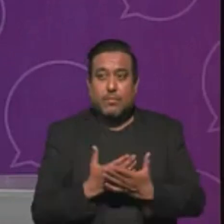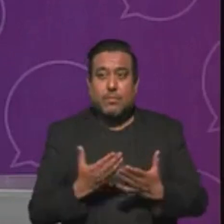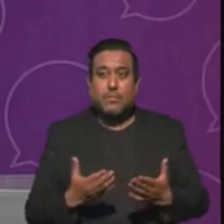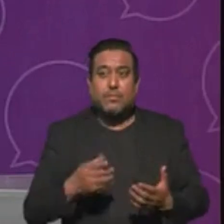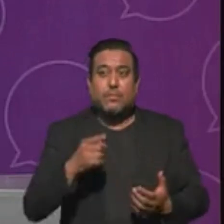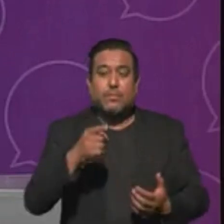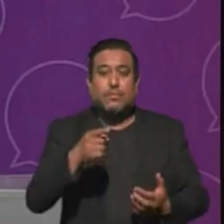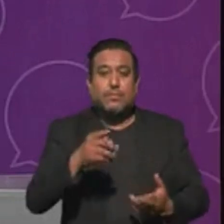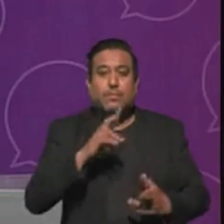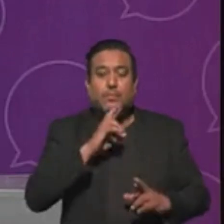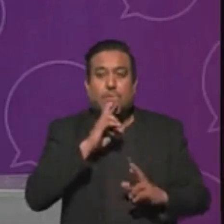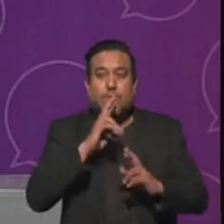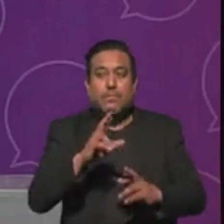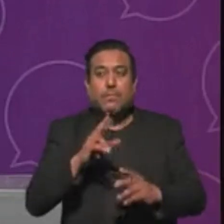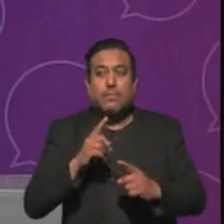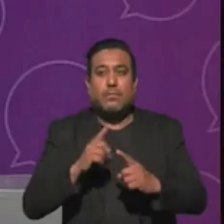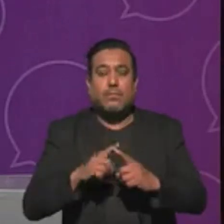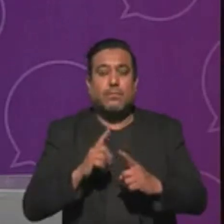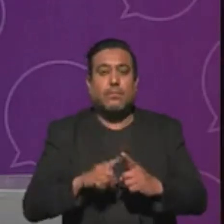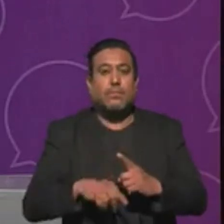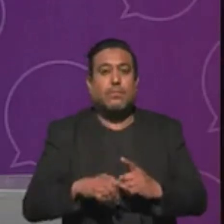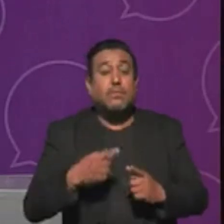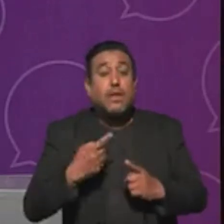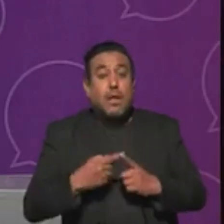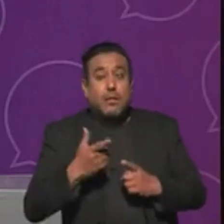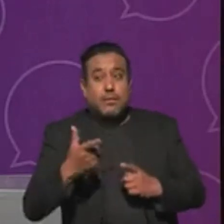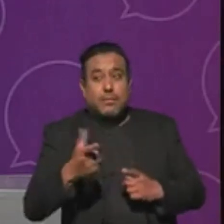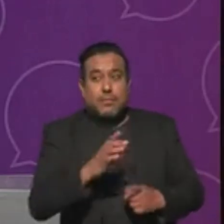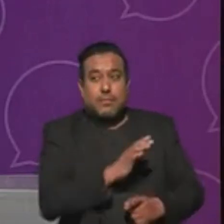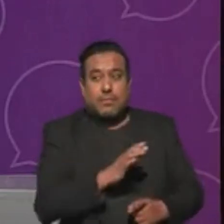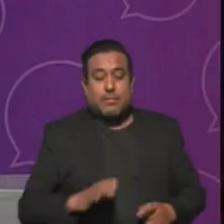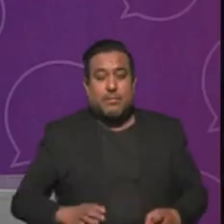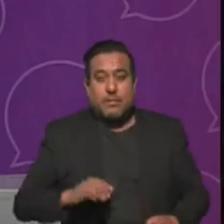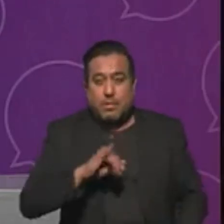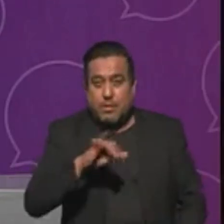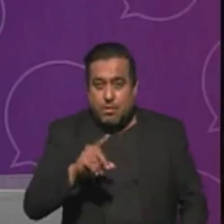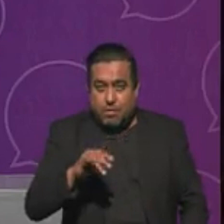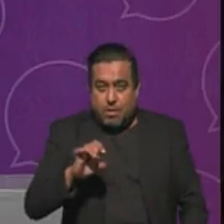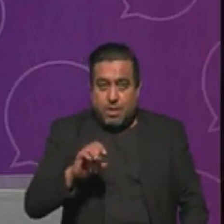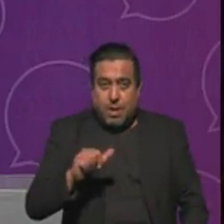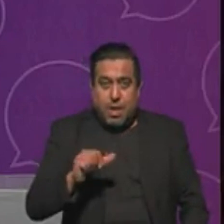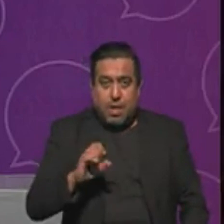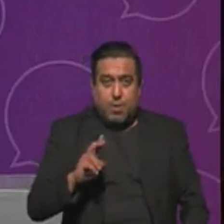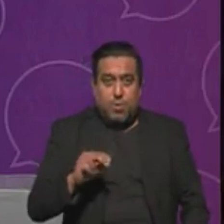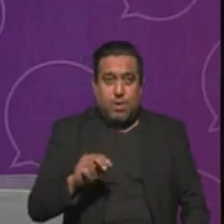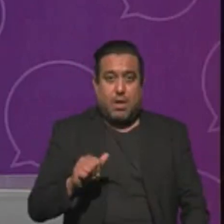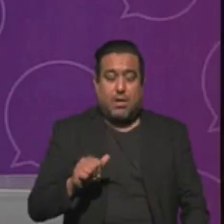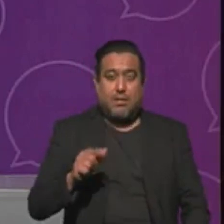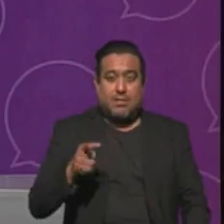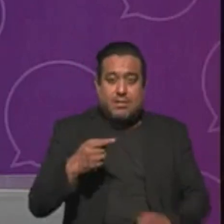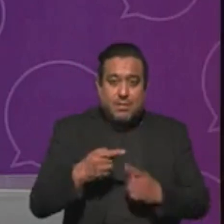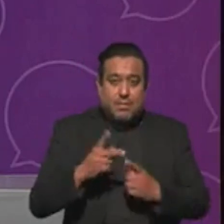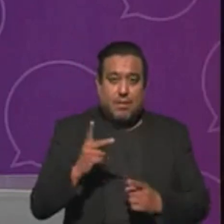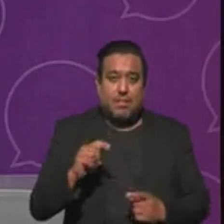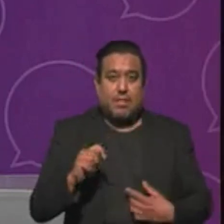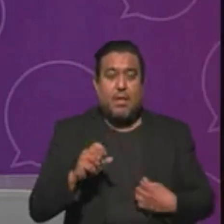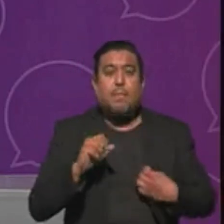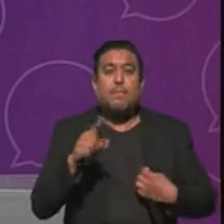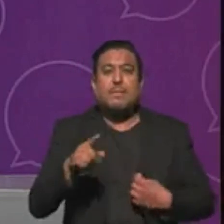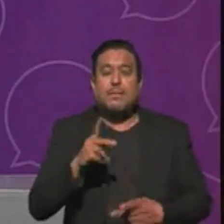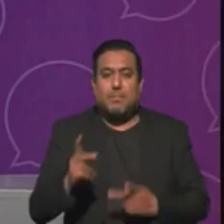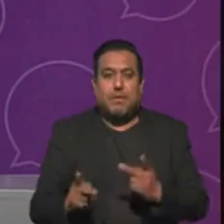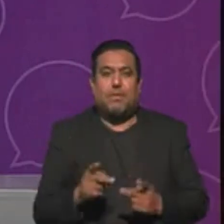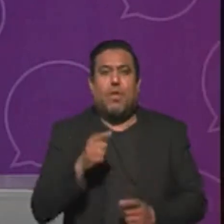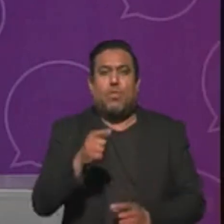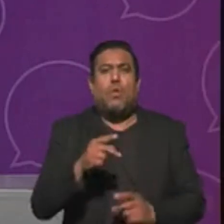con la respuesta a esta primera pregunta de con el candidato Jorge Alberto Acuña Dávalos del partido de trabajo y Le repito la pregunta candidato